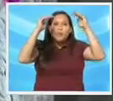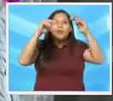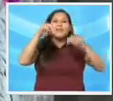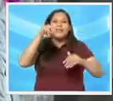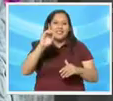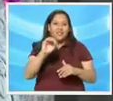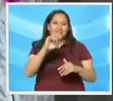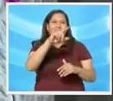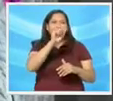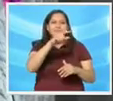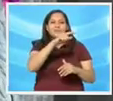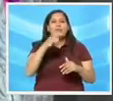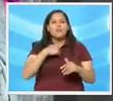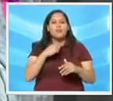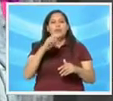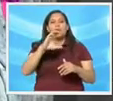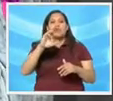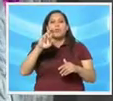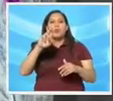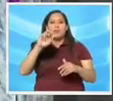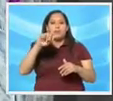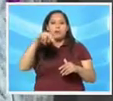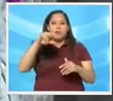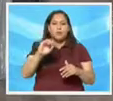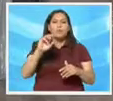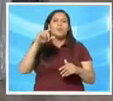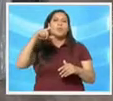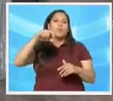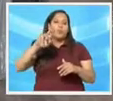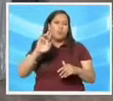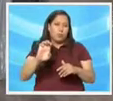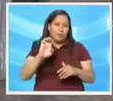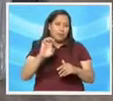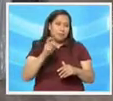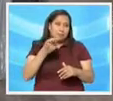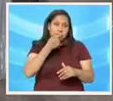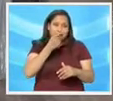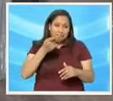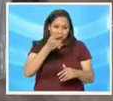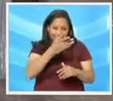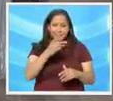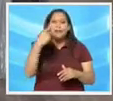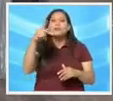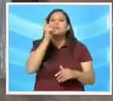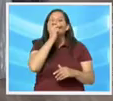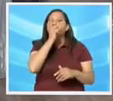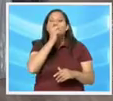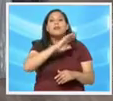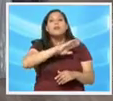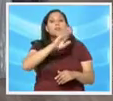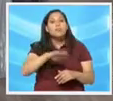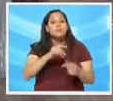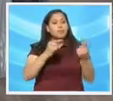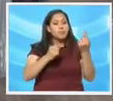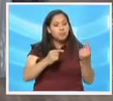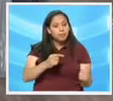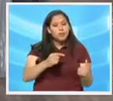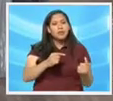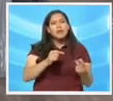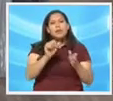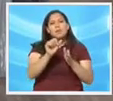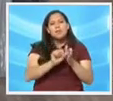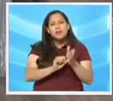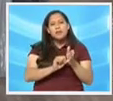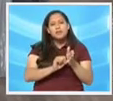decía, yo soy originario de Cuébano, Cue. Cuébano. Y contaba que su padre había muerto cuando él tenía pocos